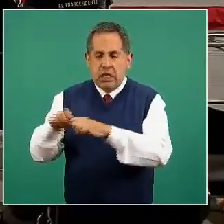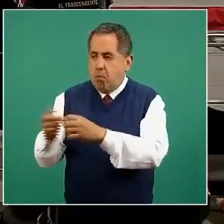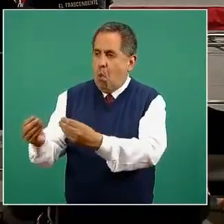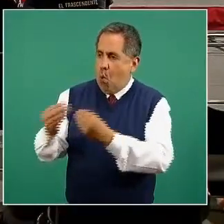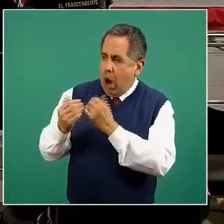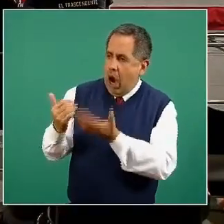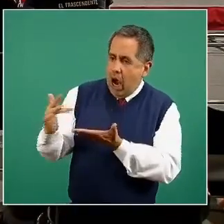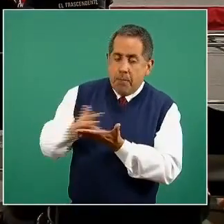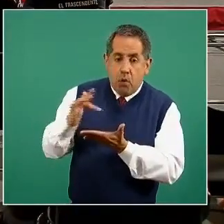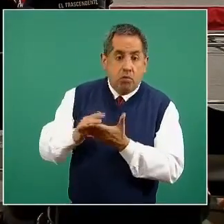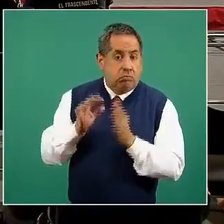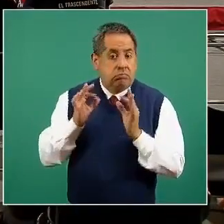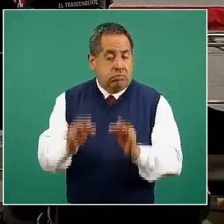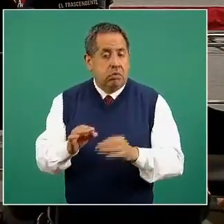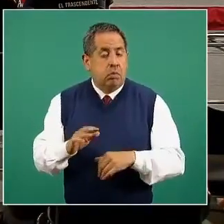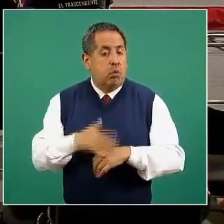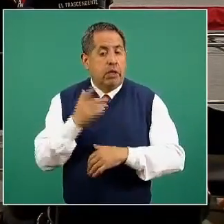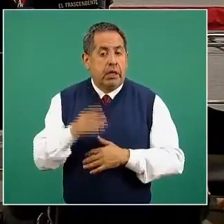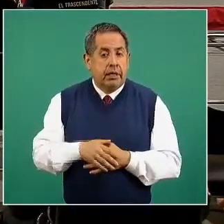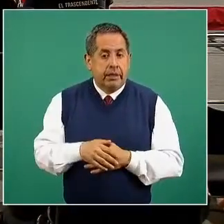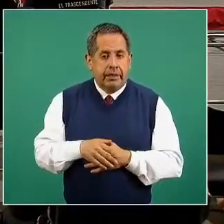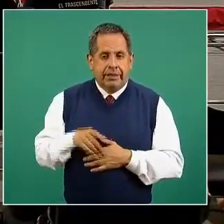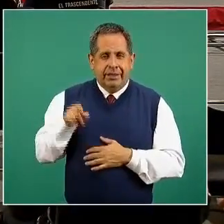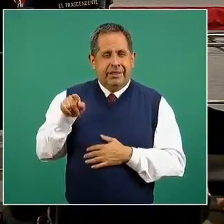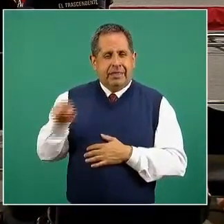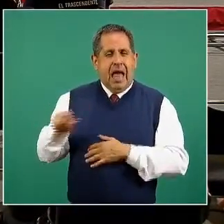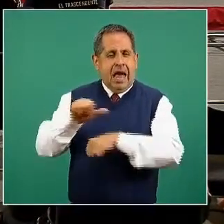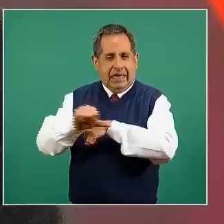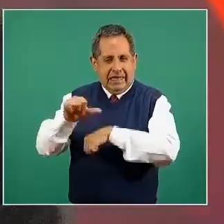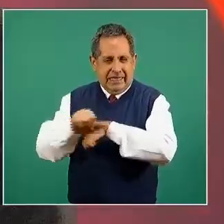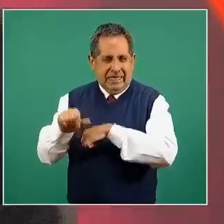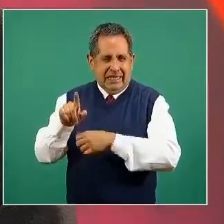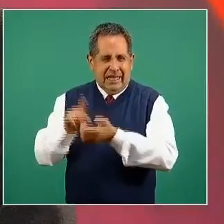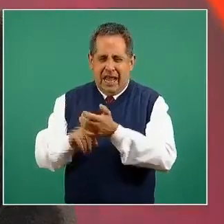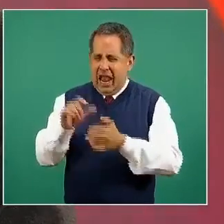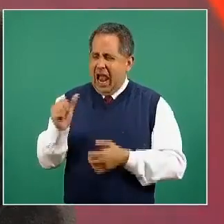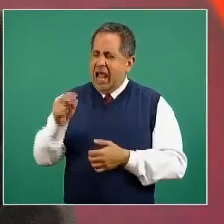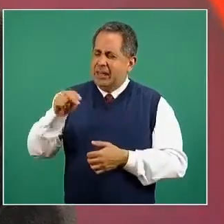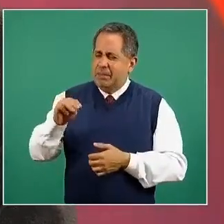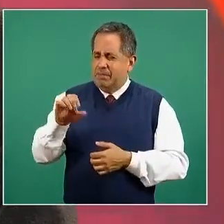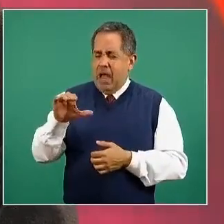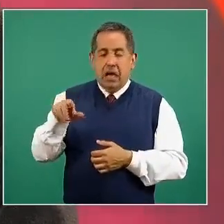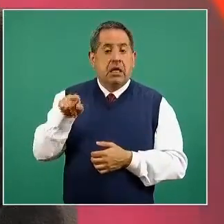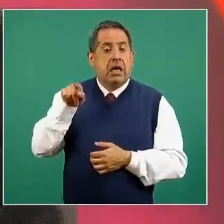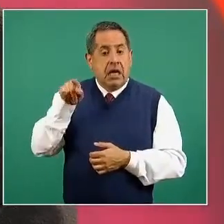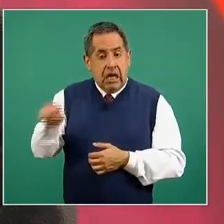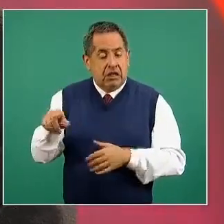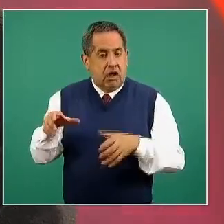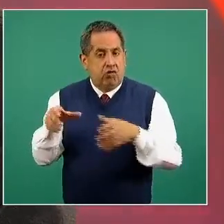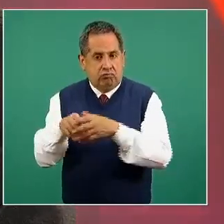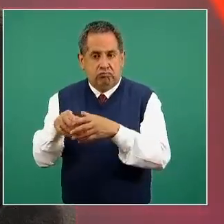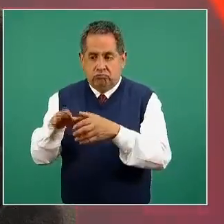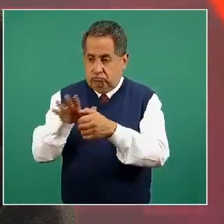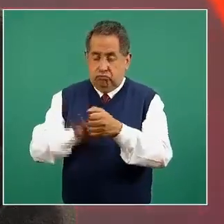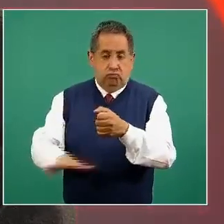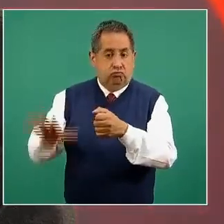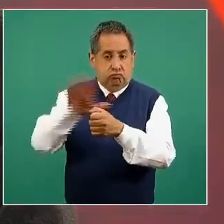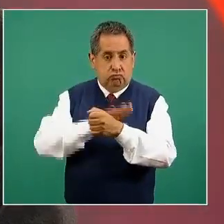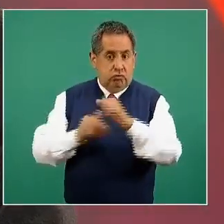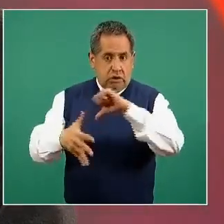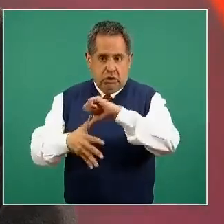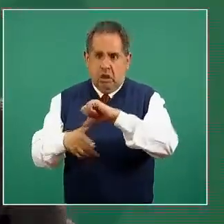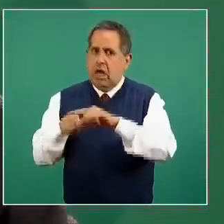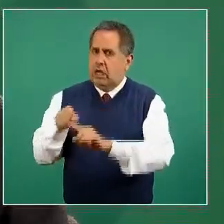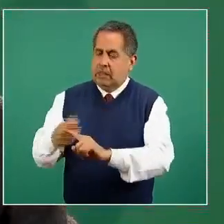la Agencia de Regulación Sanitaria de Argentina, la ANMAT, es una agencia considerada en la región como de las